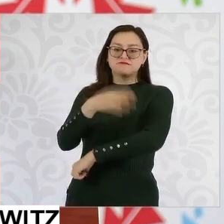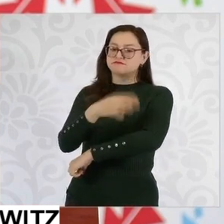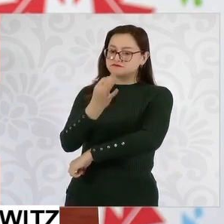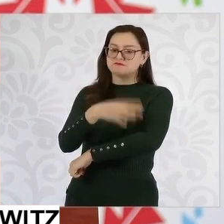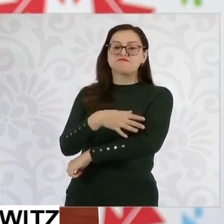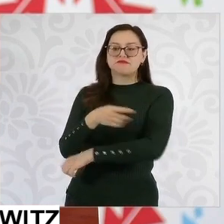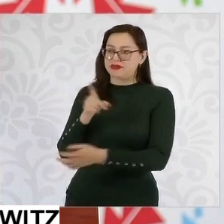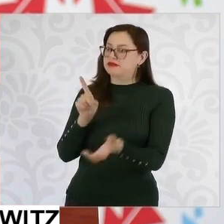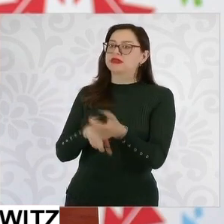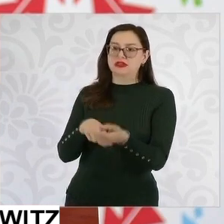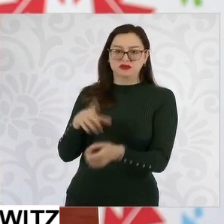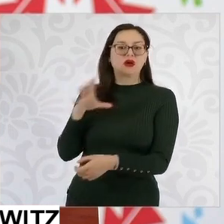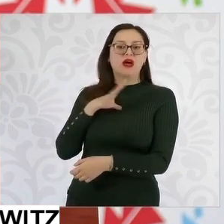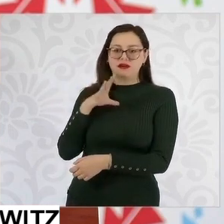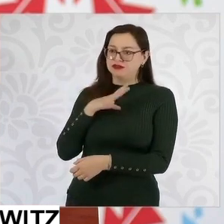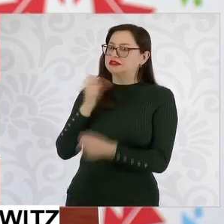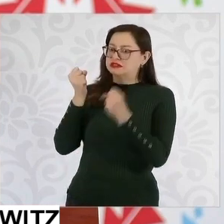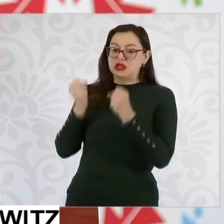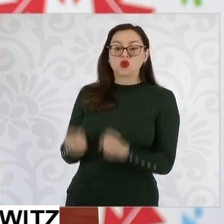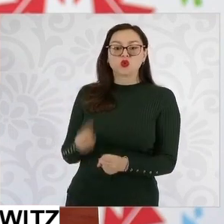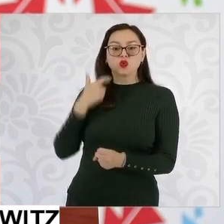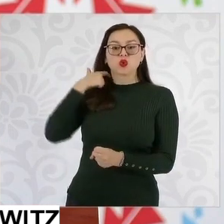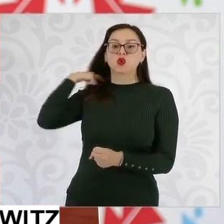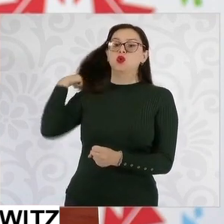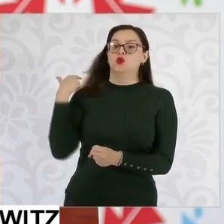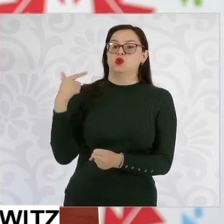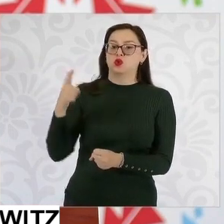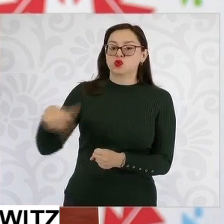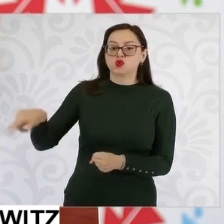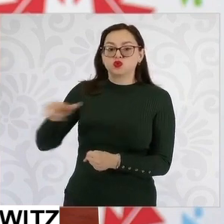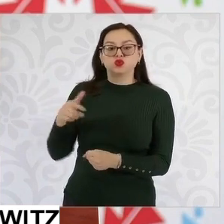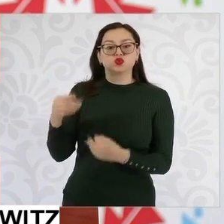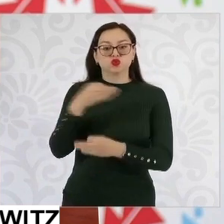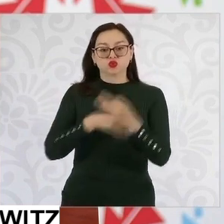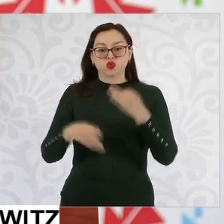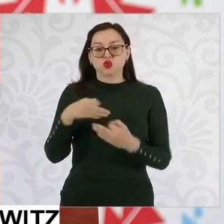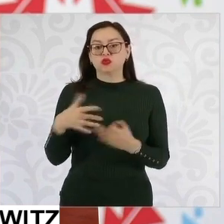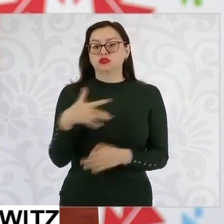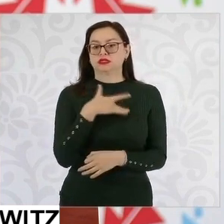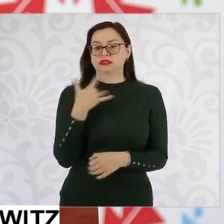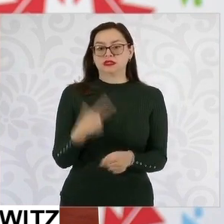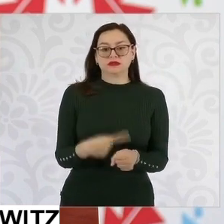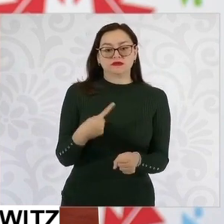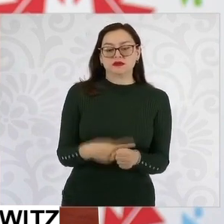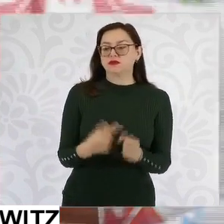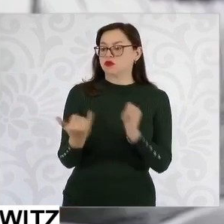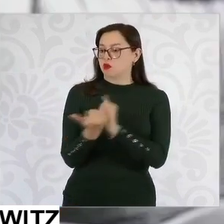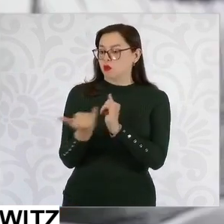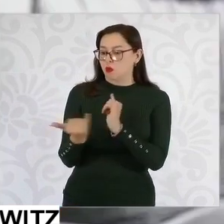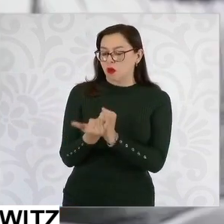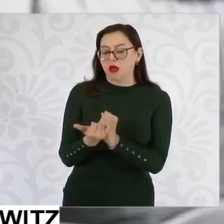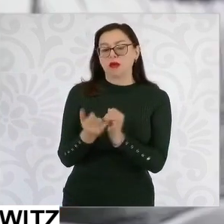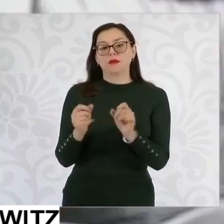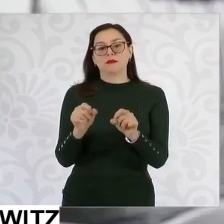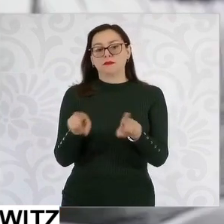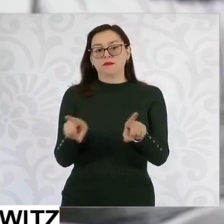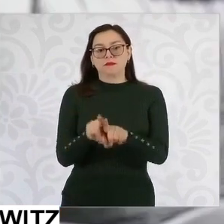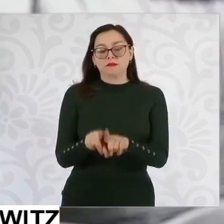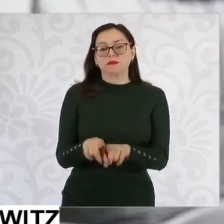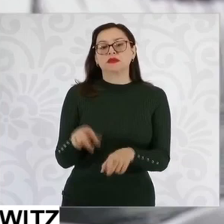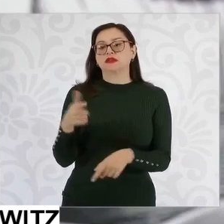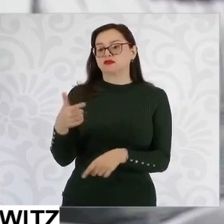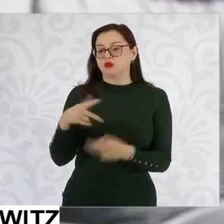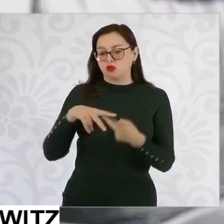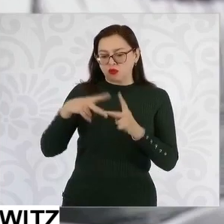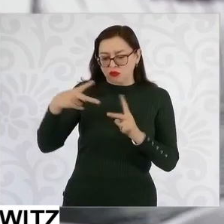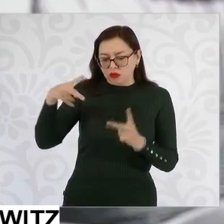fuente. Todos presentaron el mismo perfil de sensibilidad y el mismo gen de beta-lactamasa que